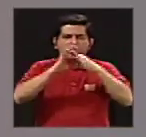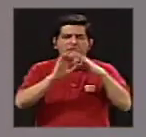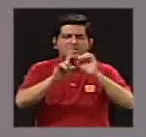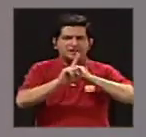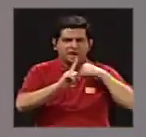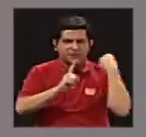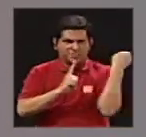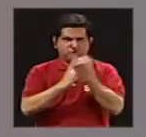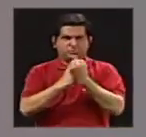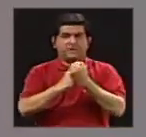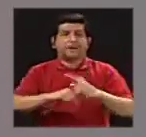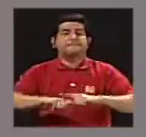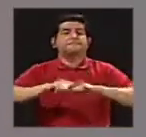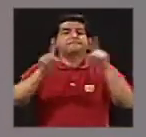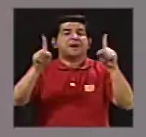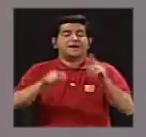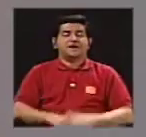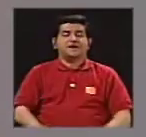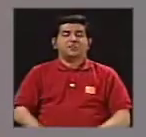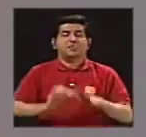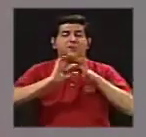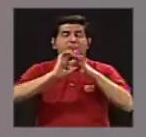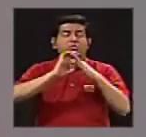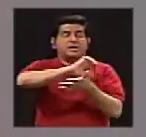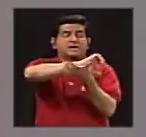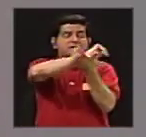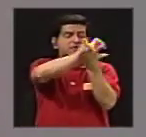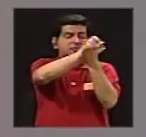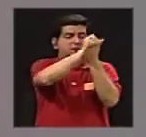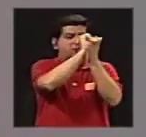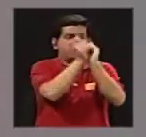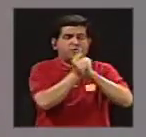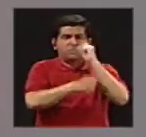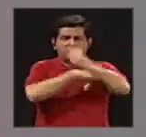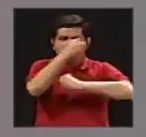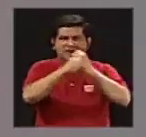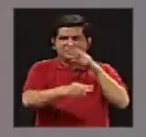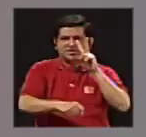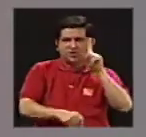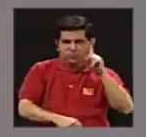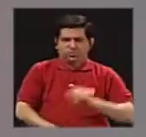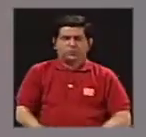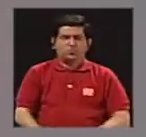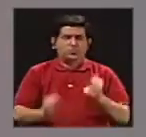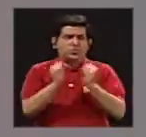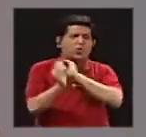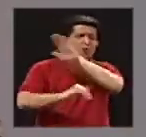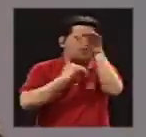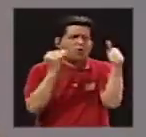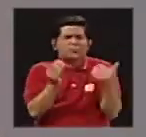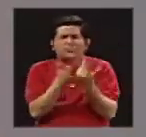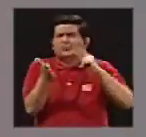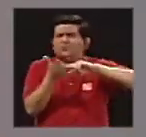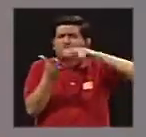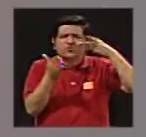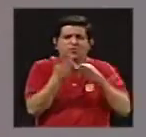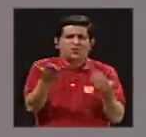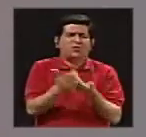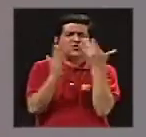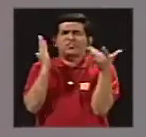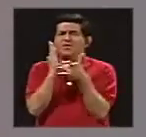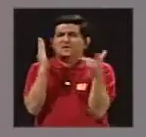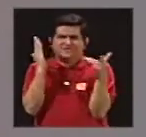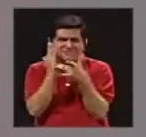sociedad pero a Tono con los cambios que se vienen dando en el siglo XXI con todo lo que significa las nuevas